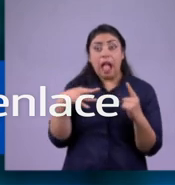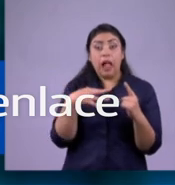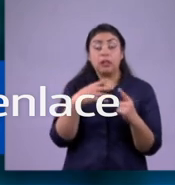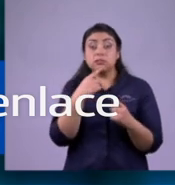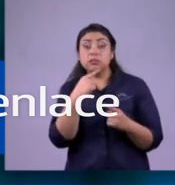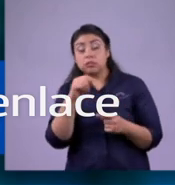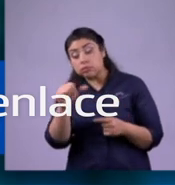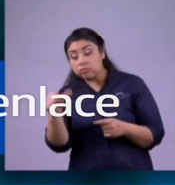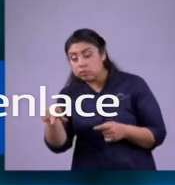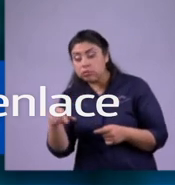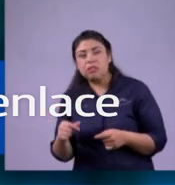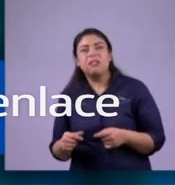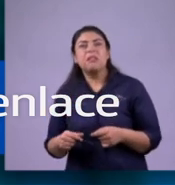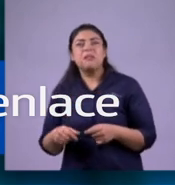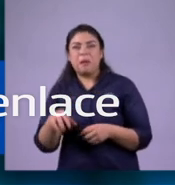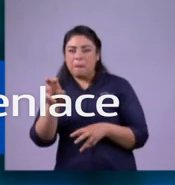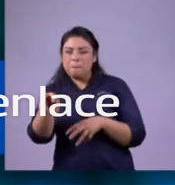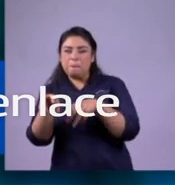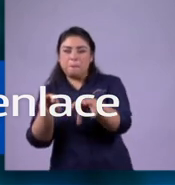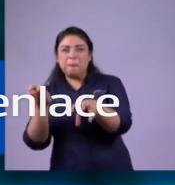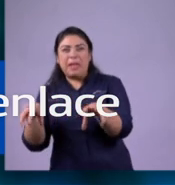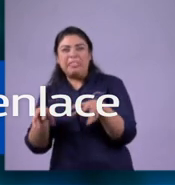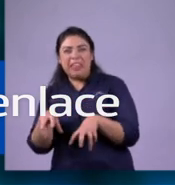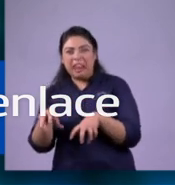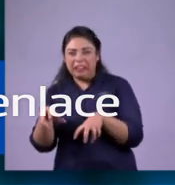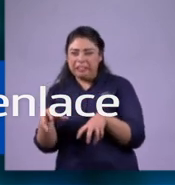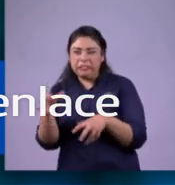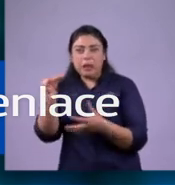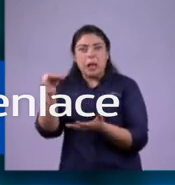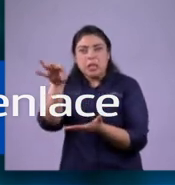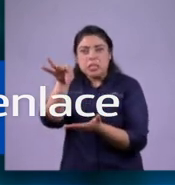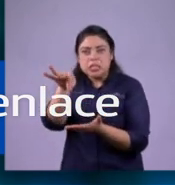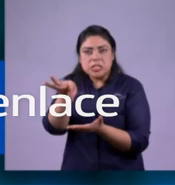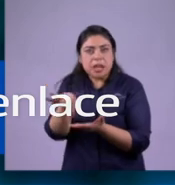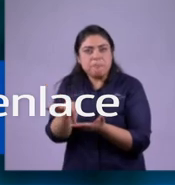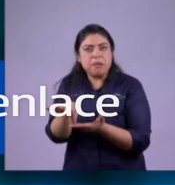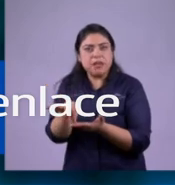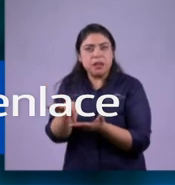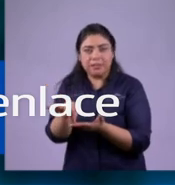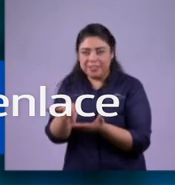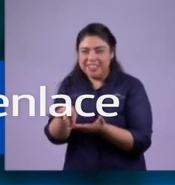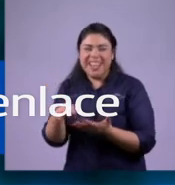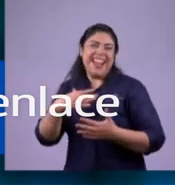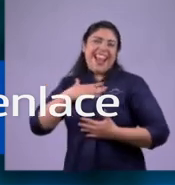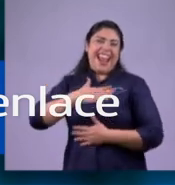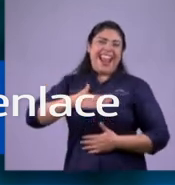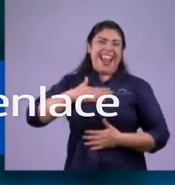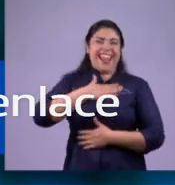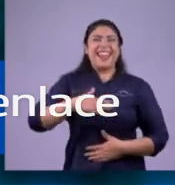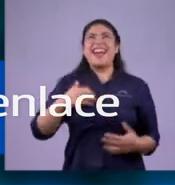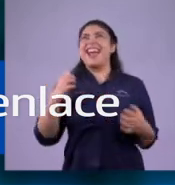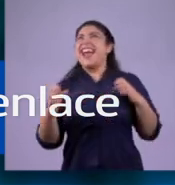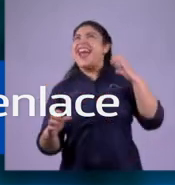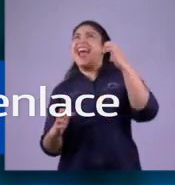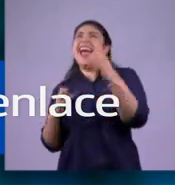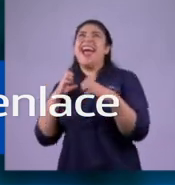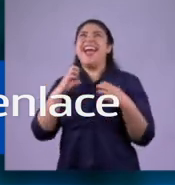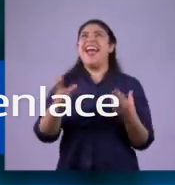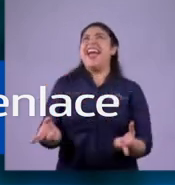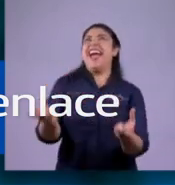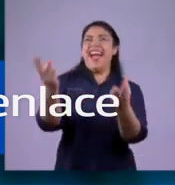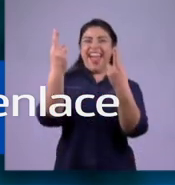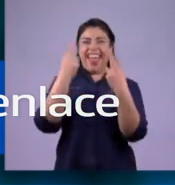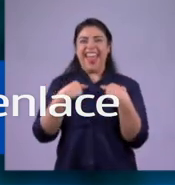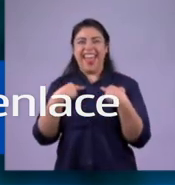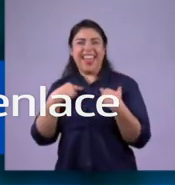pedregales este es el que oye la palabra y al momento la recibe con gozo tiene un pico de emoción de gozo